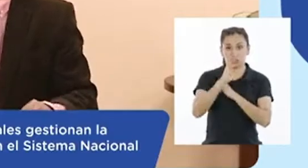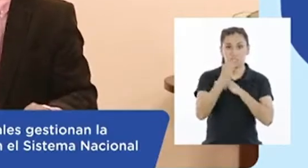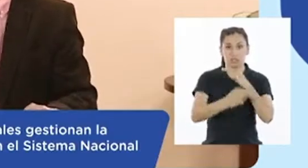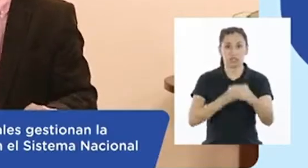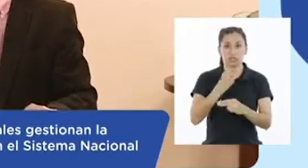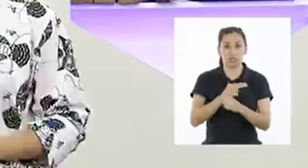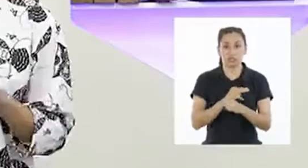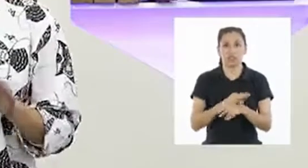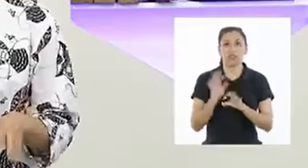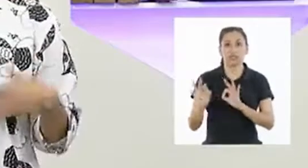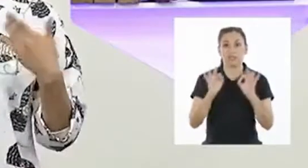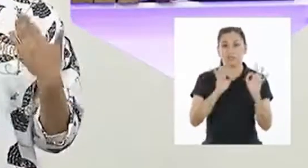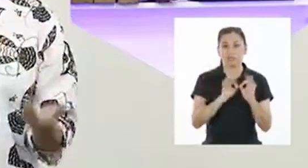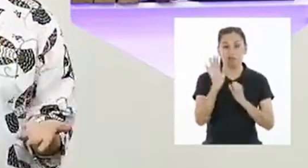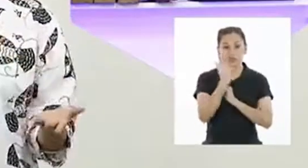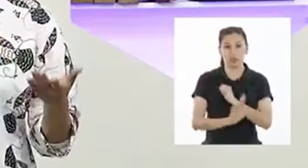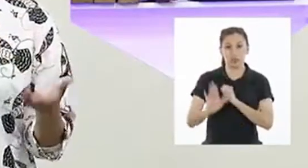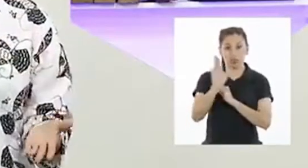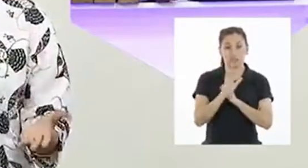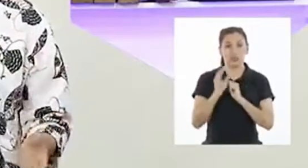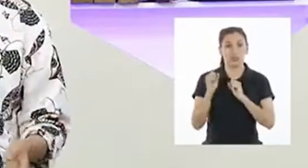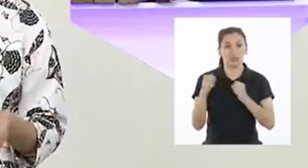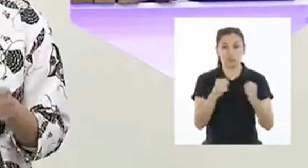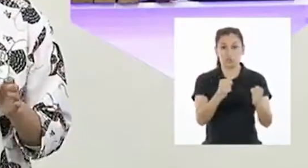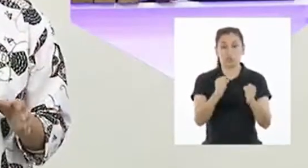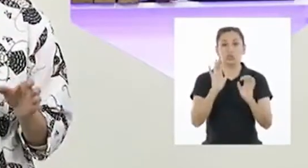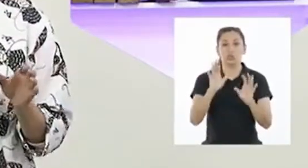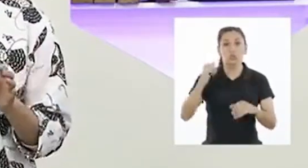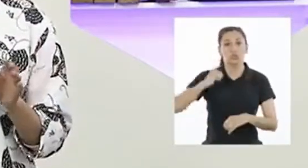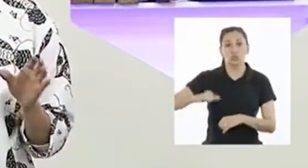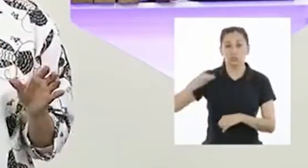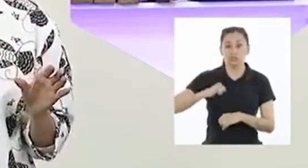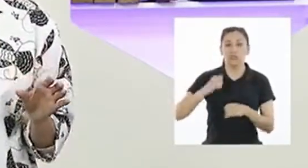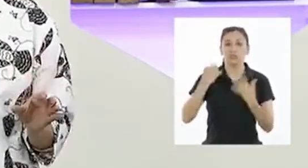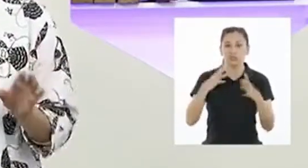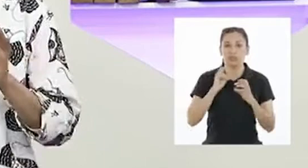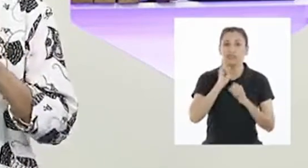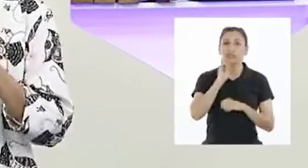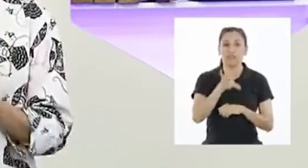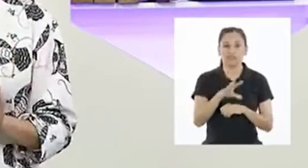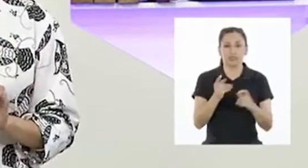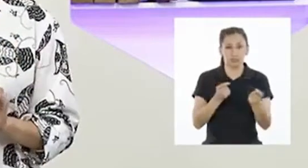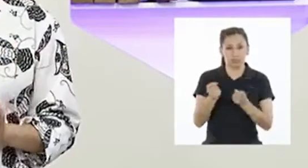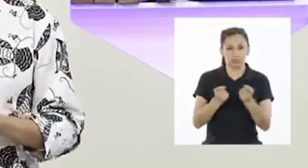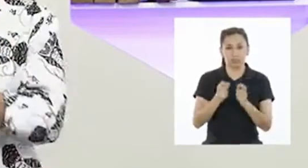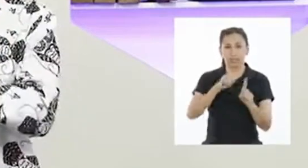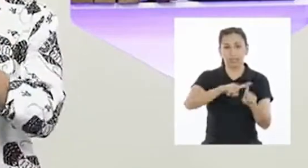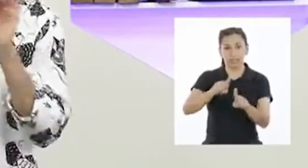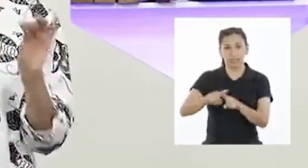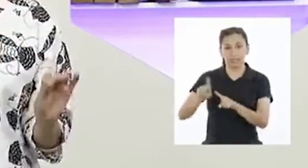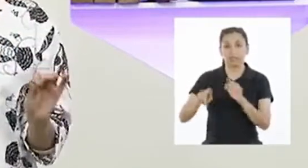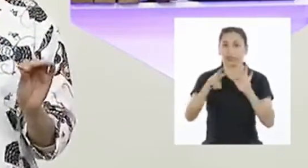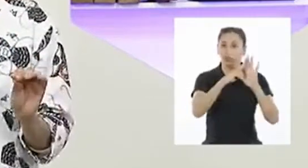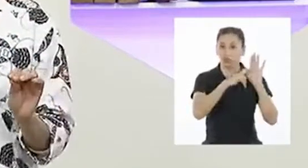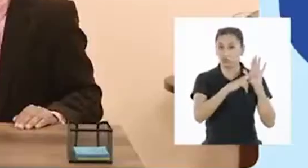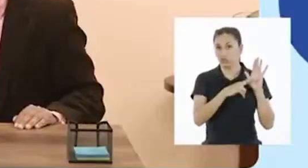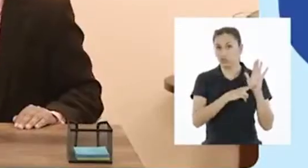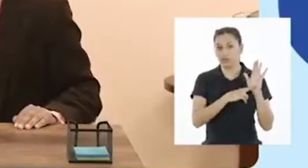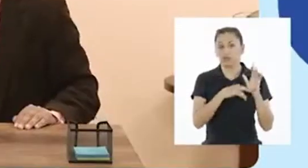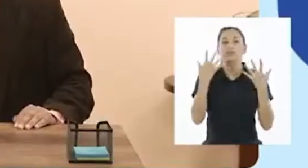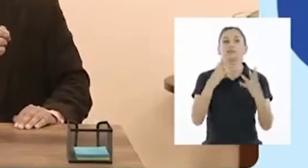Seguridad Ciudadana. En materia de seguridad ciudadana, las funciones de las municipalidades se encuentran reguladas por diversas